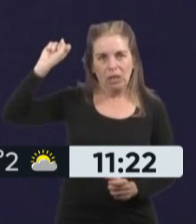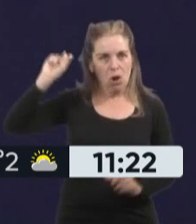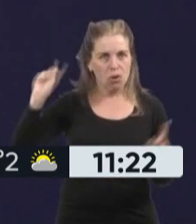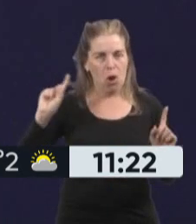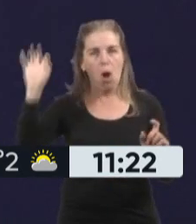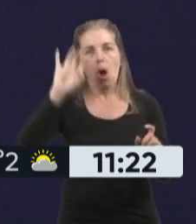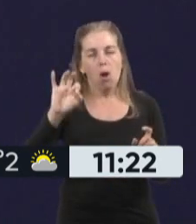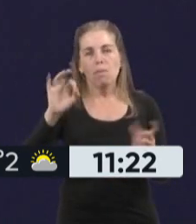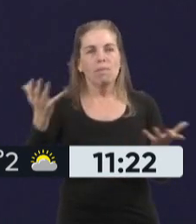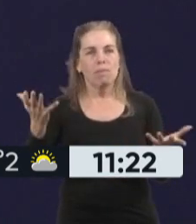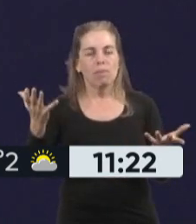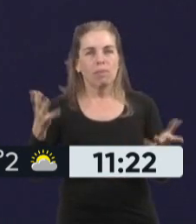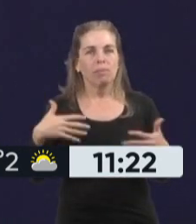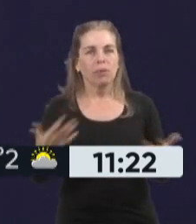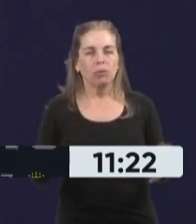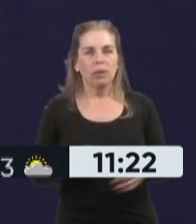índice de inflación. Así que